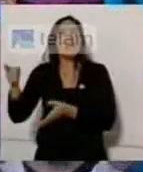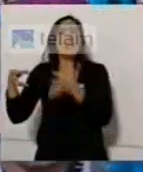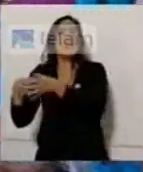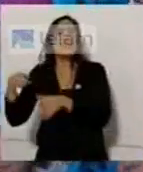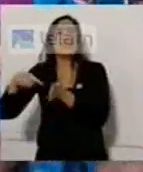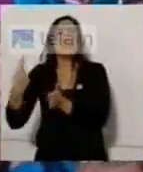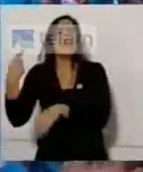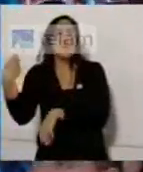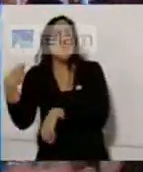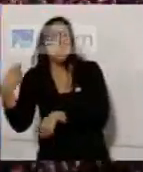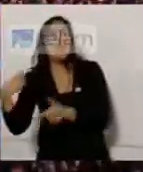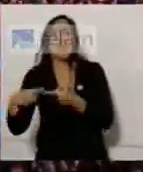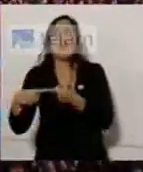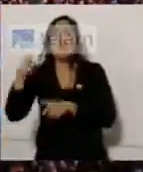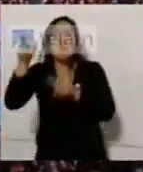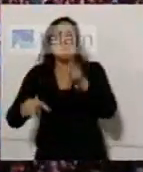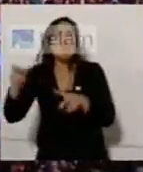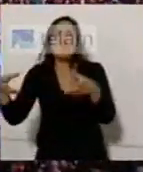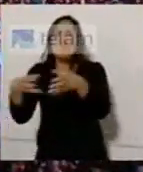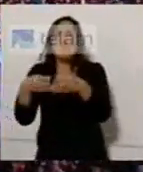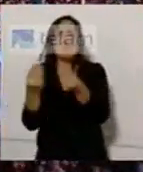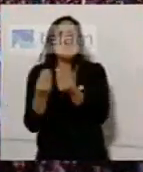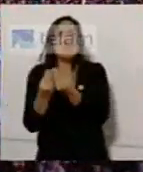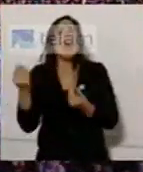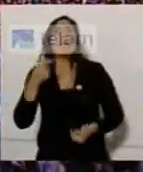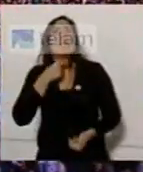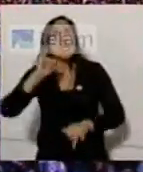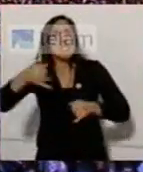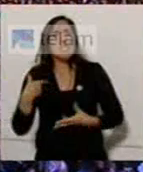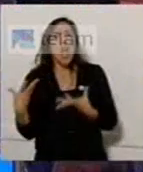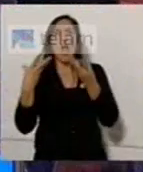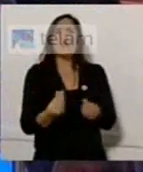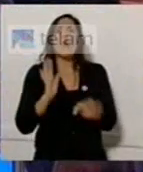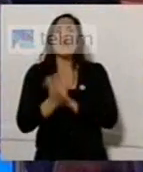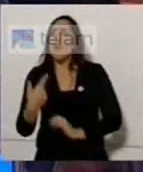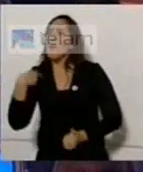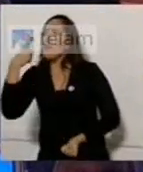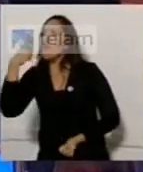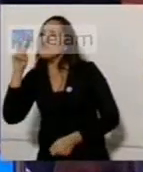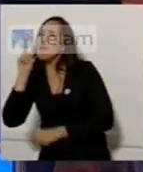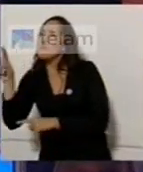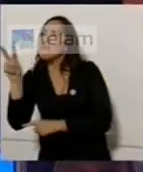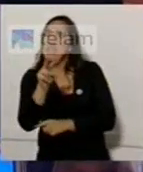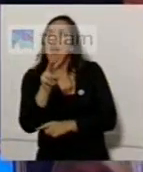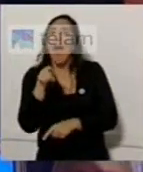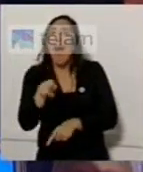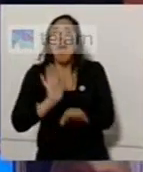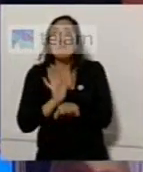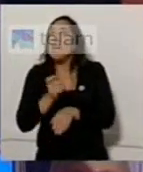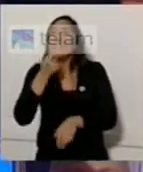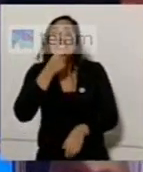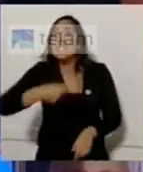quería participar, porque quiero decirles algo, si no se organizan, si